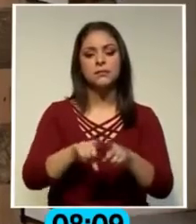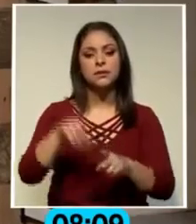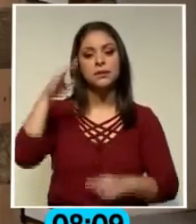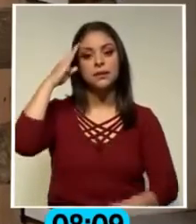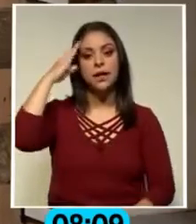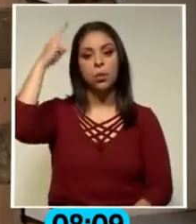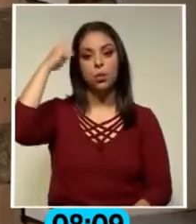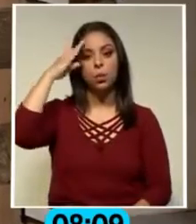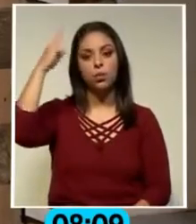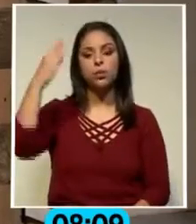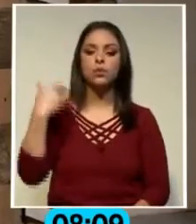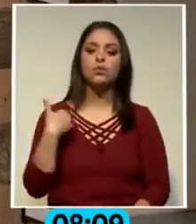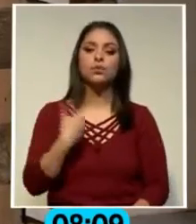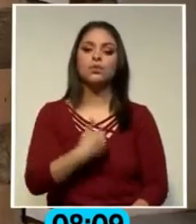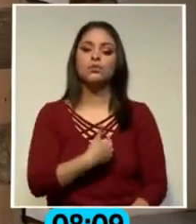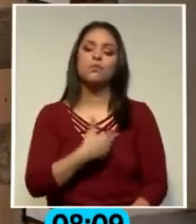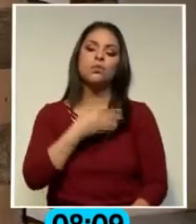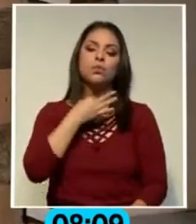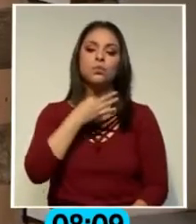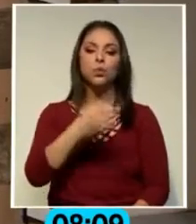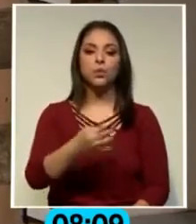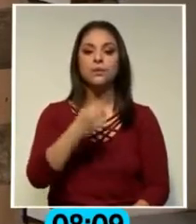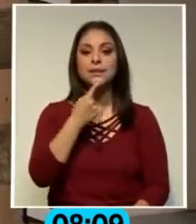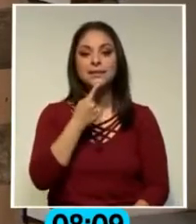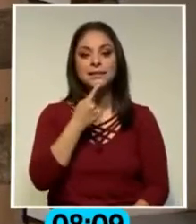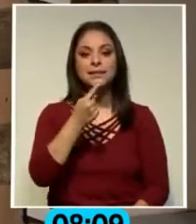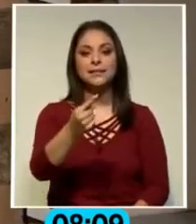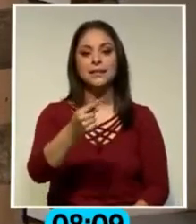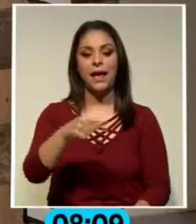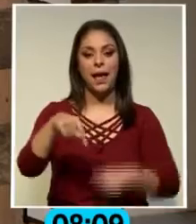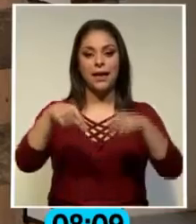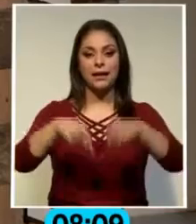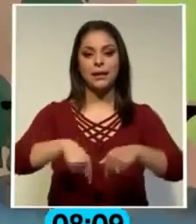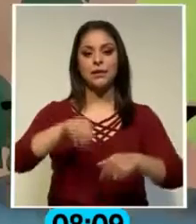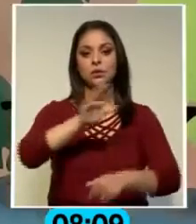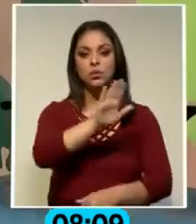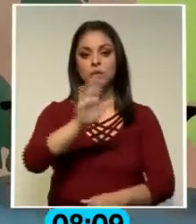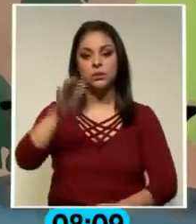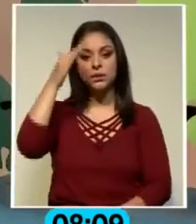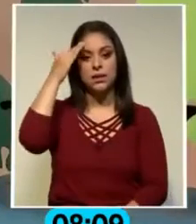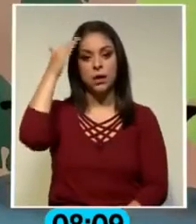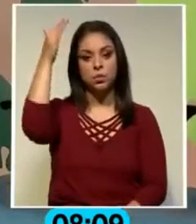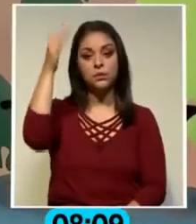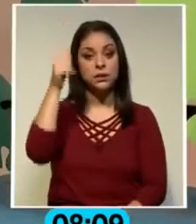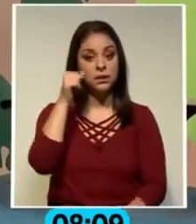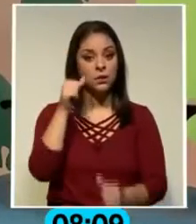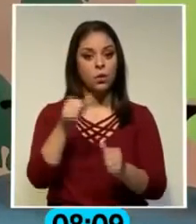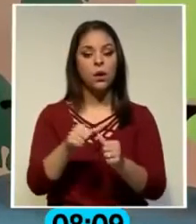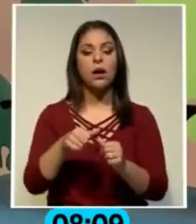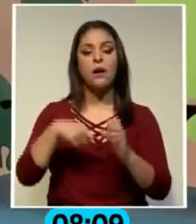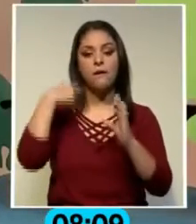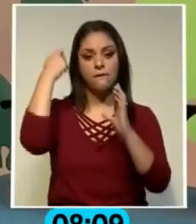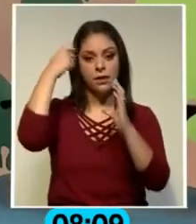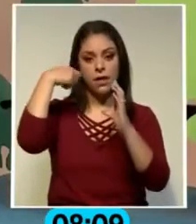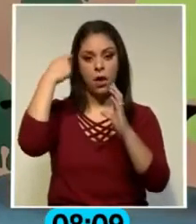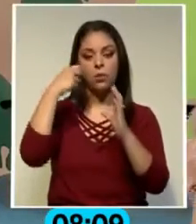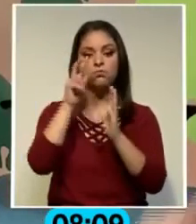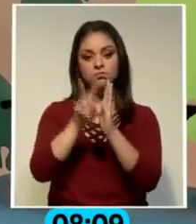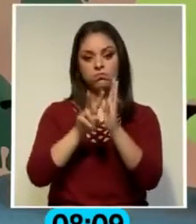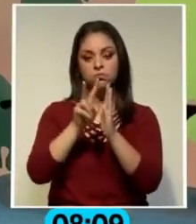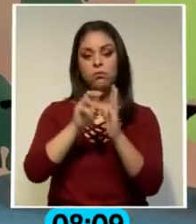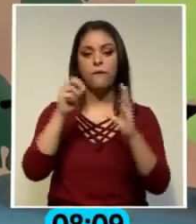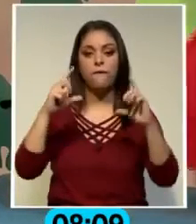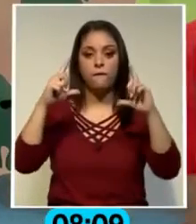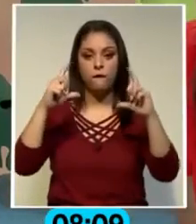nosotros encantadísimas de poder aquí decir sus saludos. Y recuerden que las fotos y videos con el teléfono en